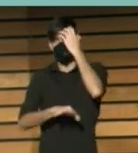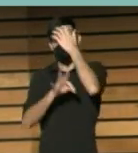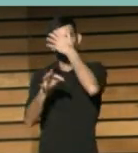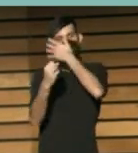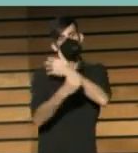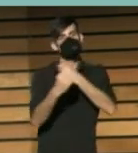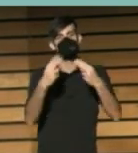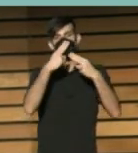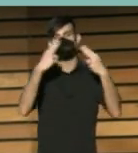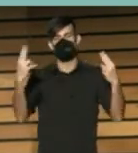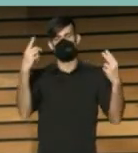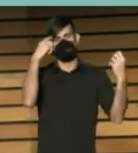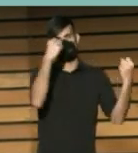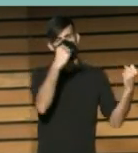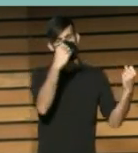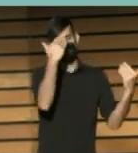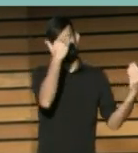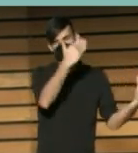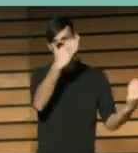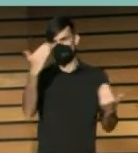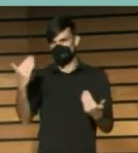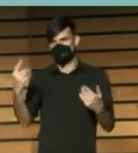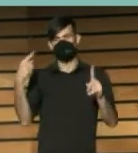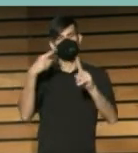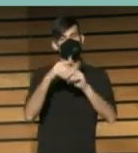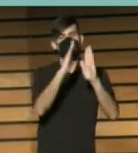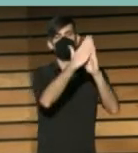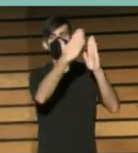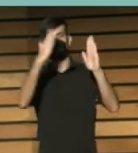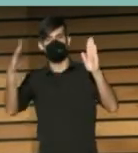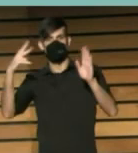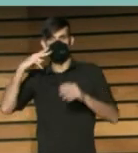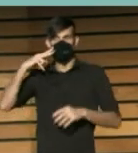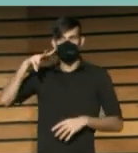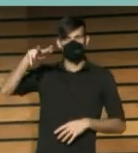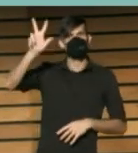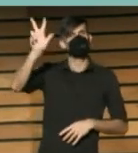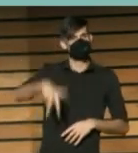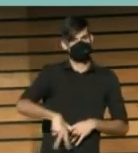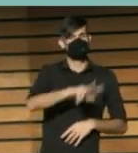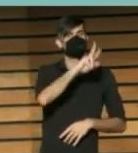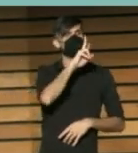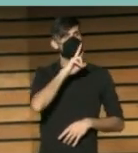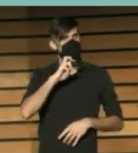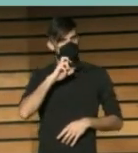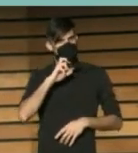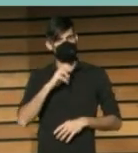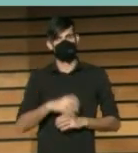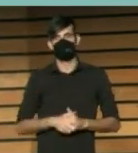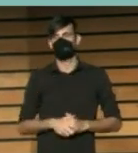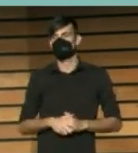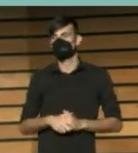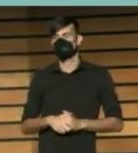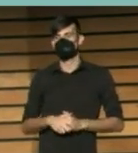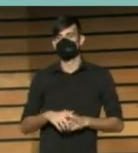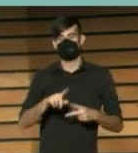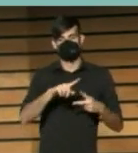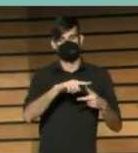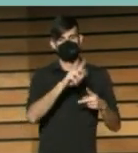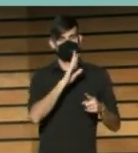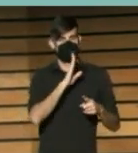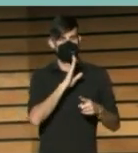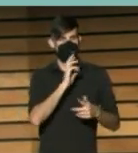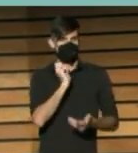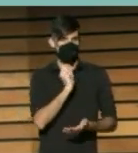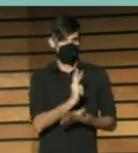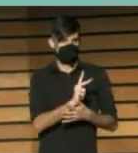para las bibliotecas públicas y para ese prestigio de la lectura. Después es